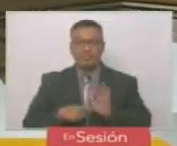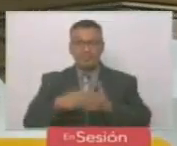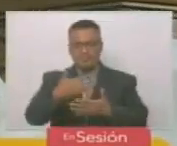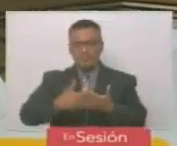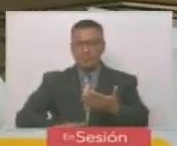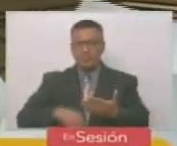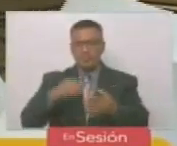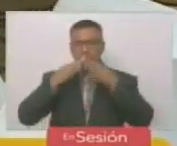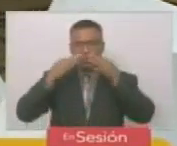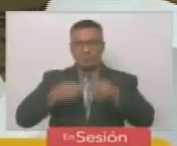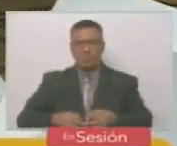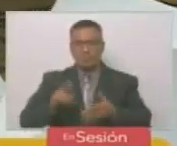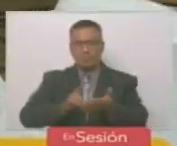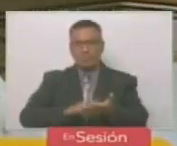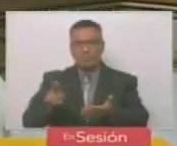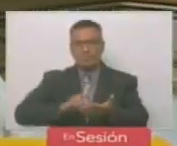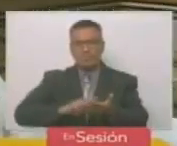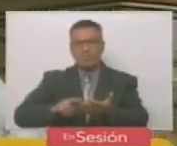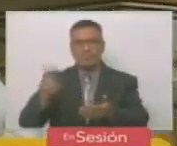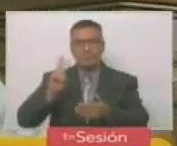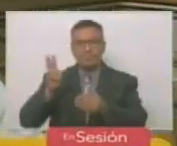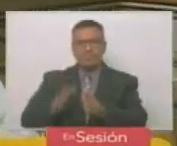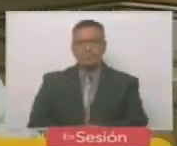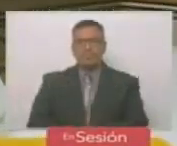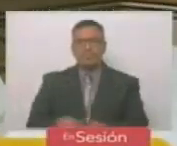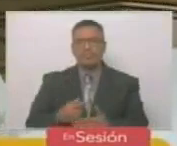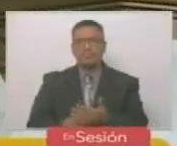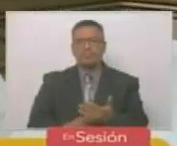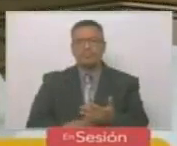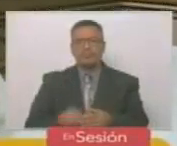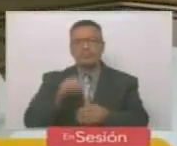Gaceta Oficial de la República Bolivariana de Venezuela, número